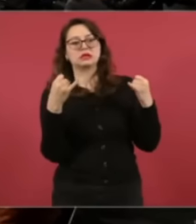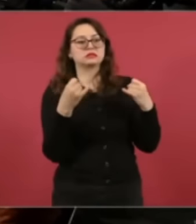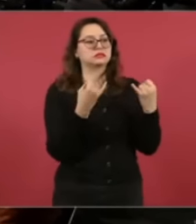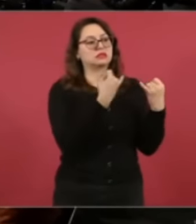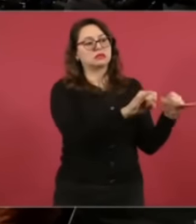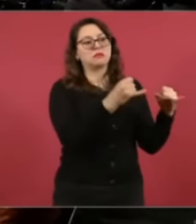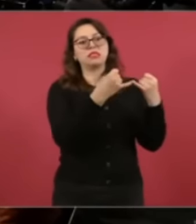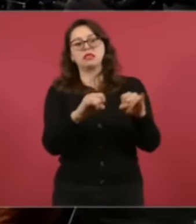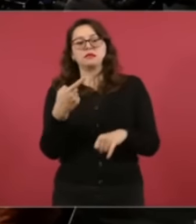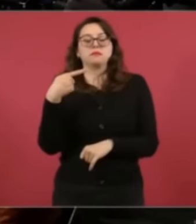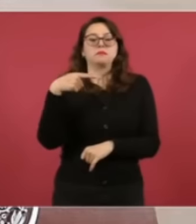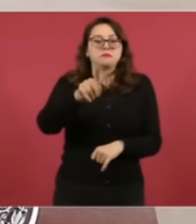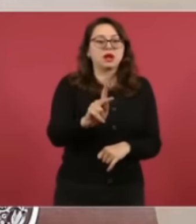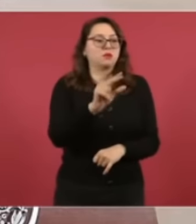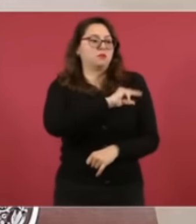facciosos,